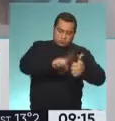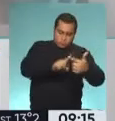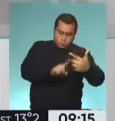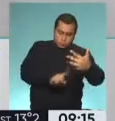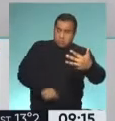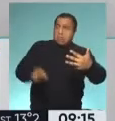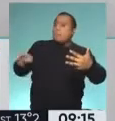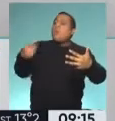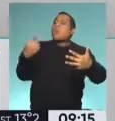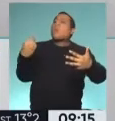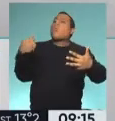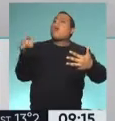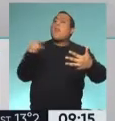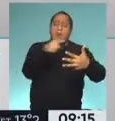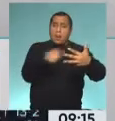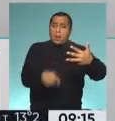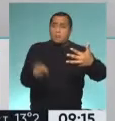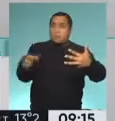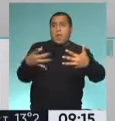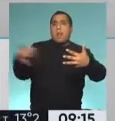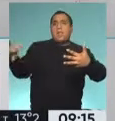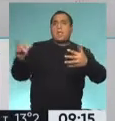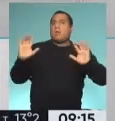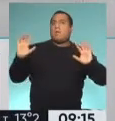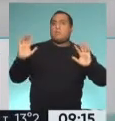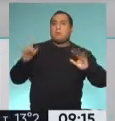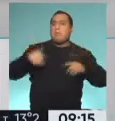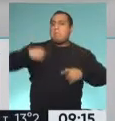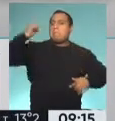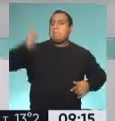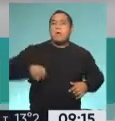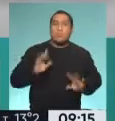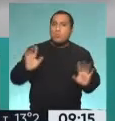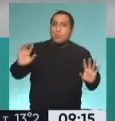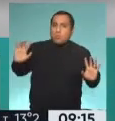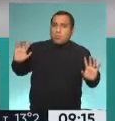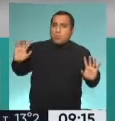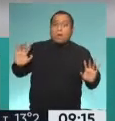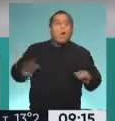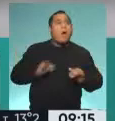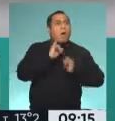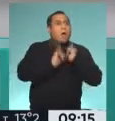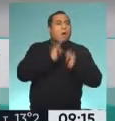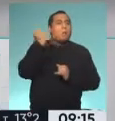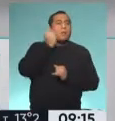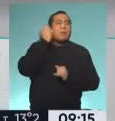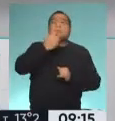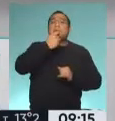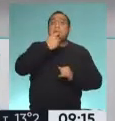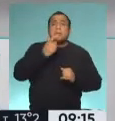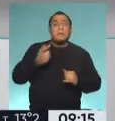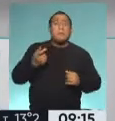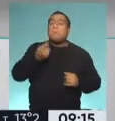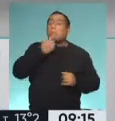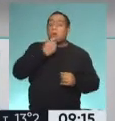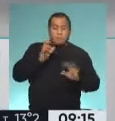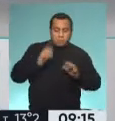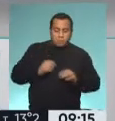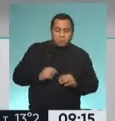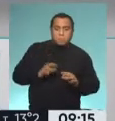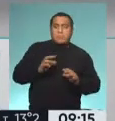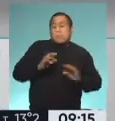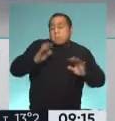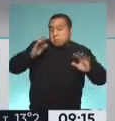decisiones. Habla también un poco del Sí, es muy importante, porque si vos querés entrar muchas veces,